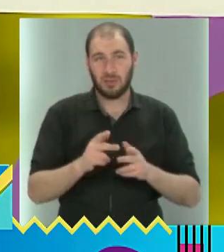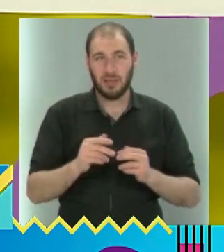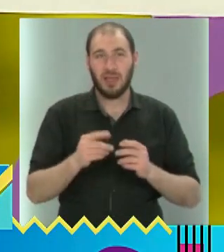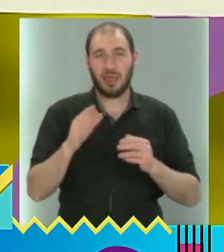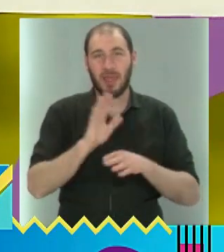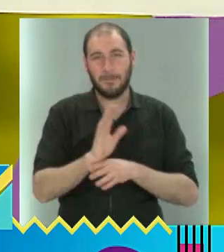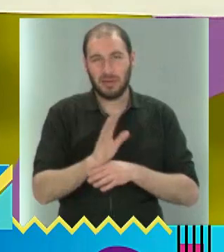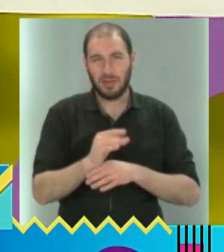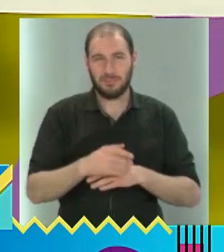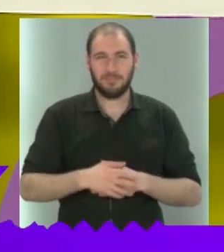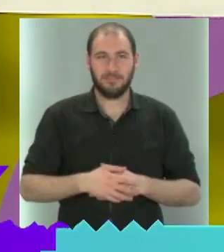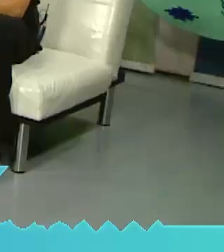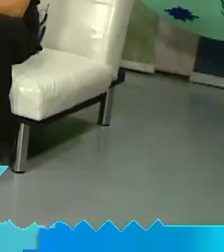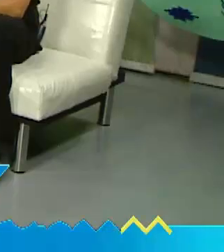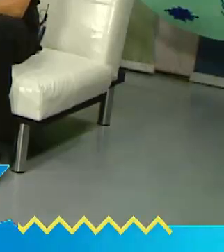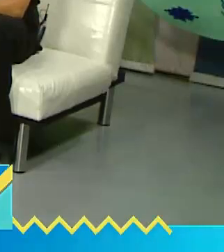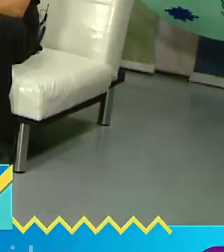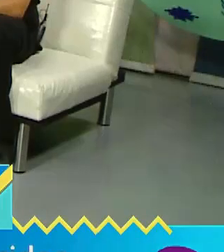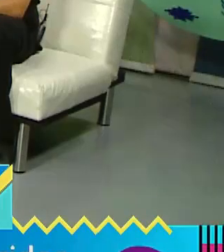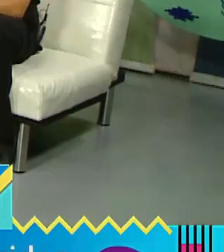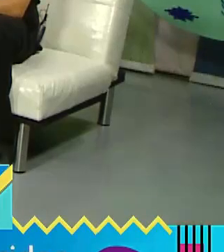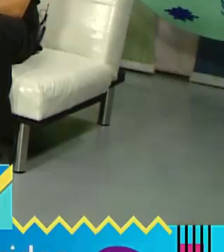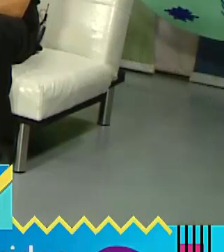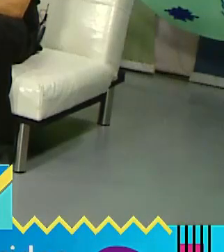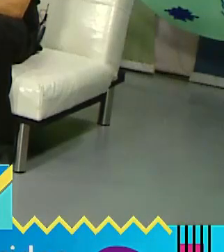de película, ya venimos.